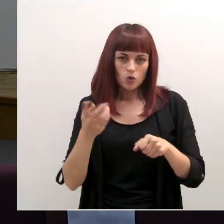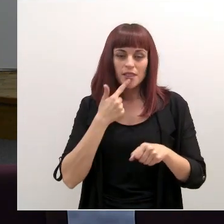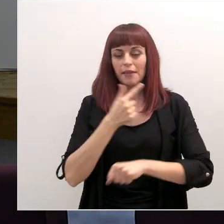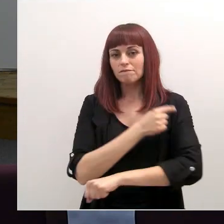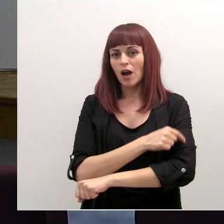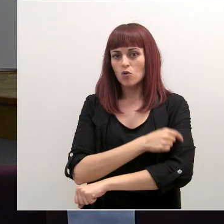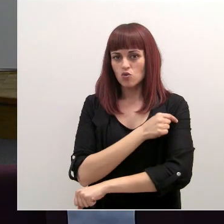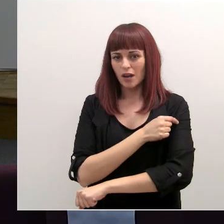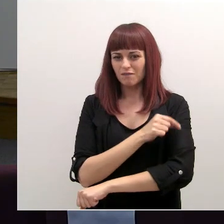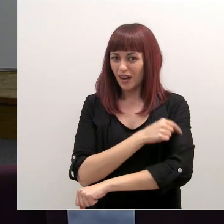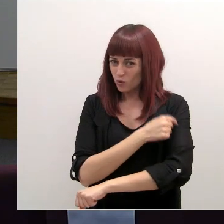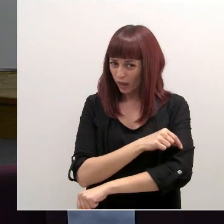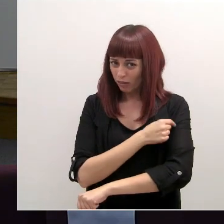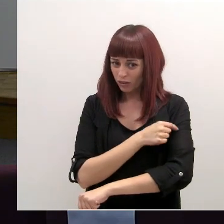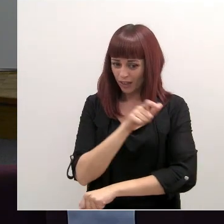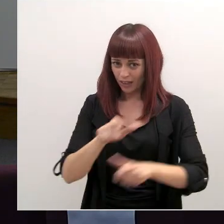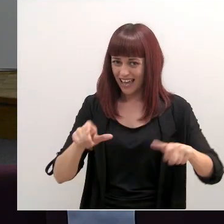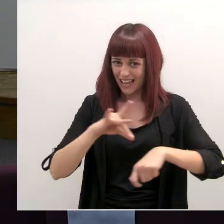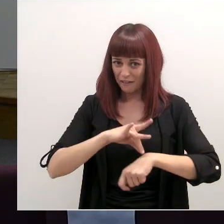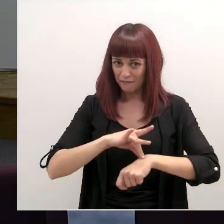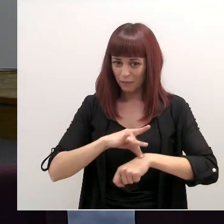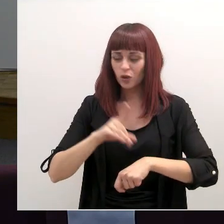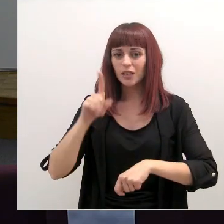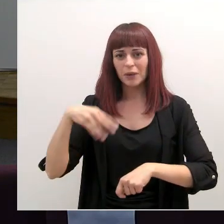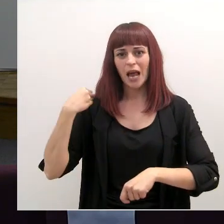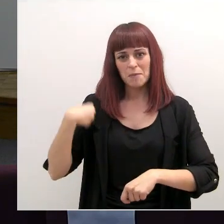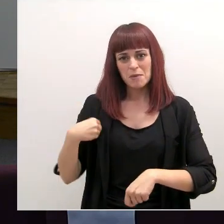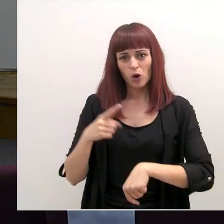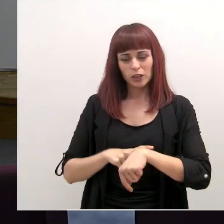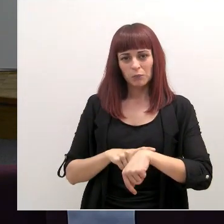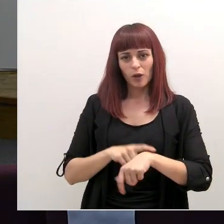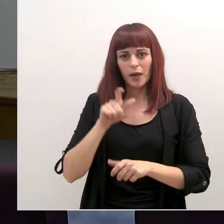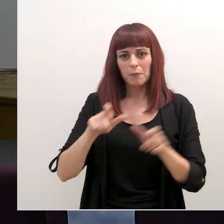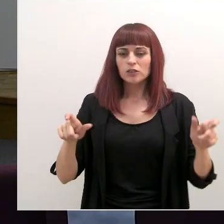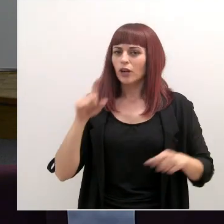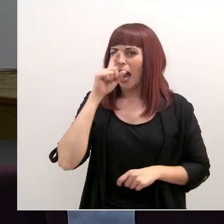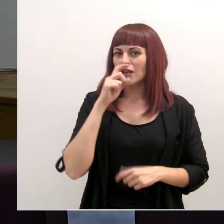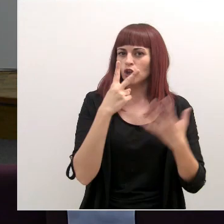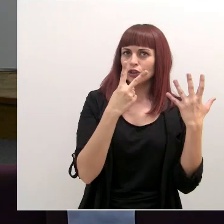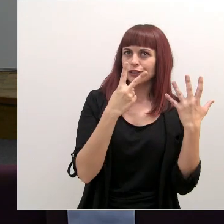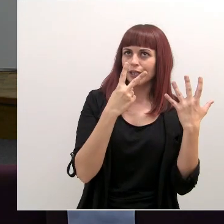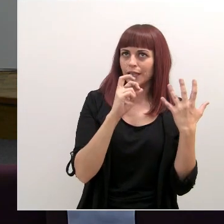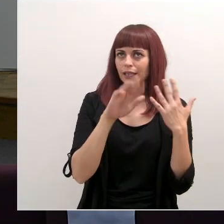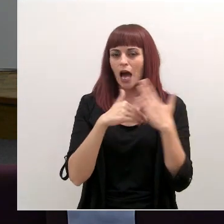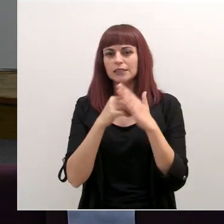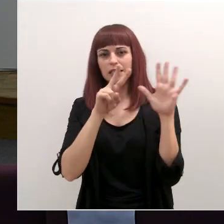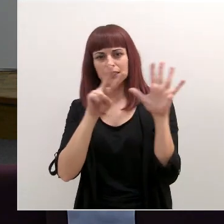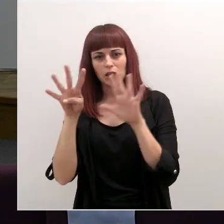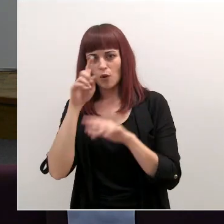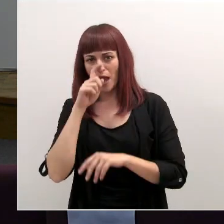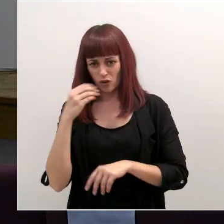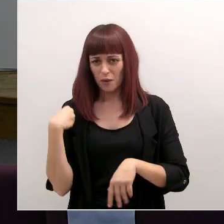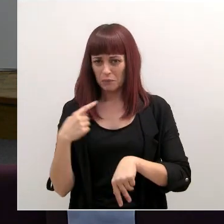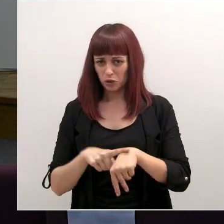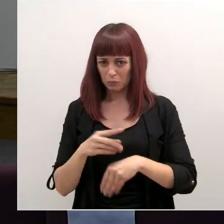vacuna. ¿Esta vacunación sería en paralelo a las de personas de más de 70, entre 70 y 79 años? ¿Se haría a la vez